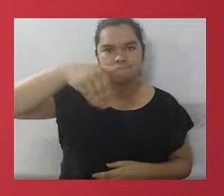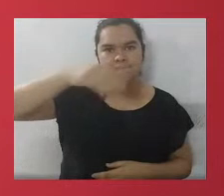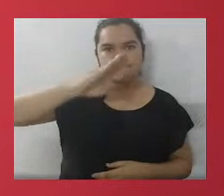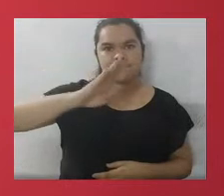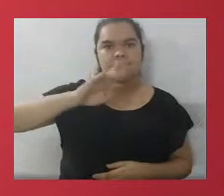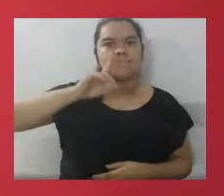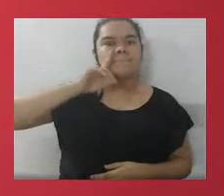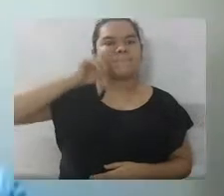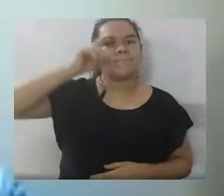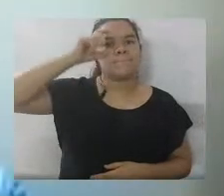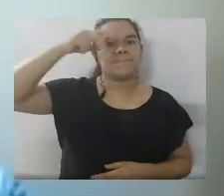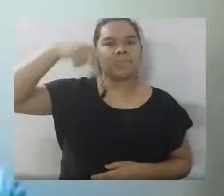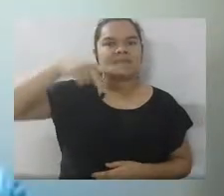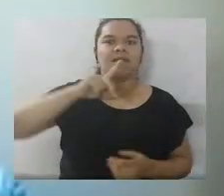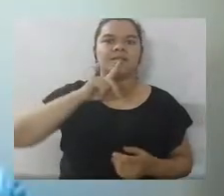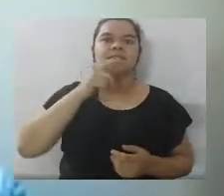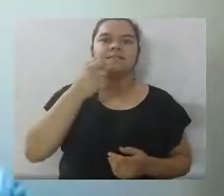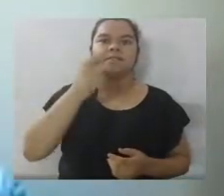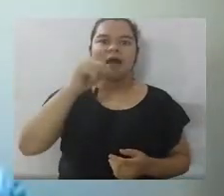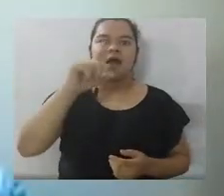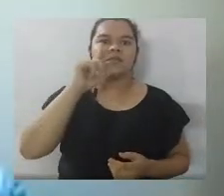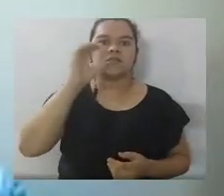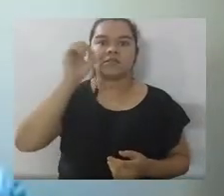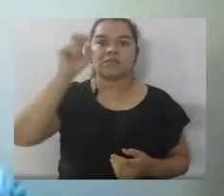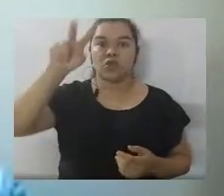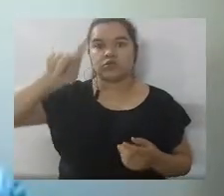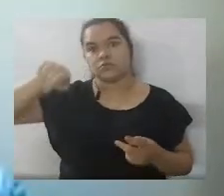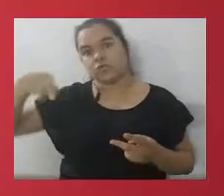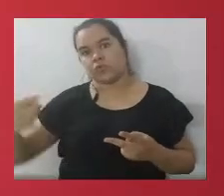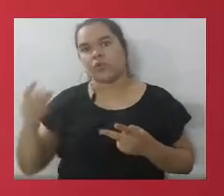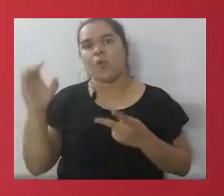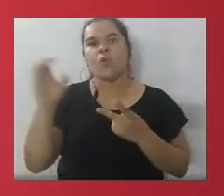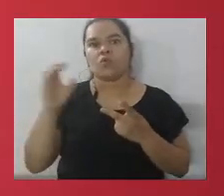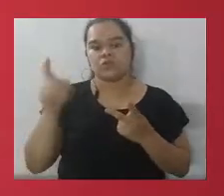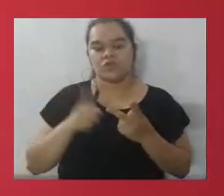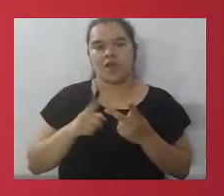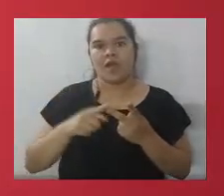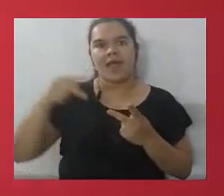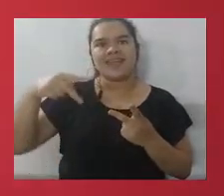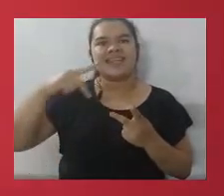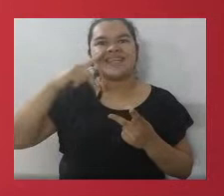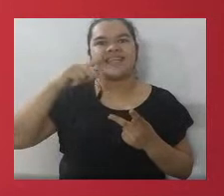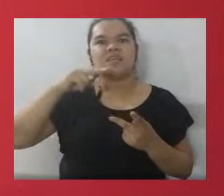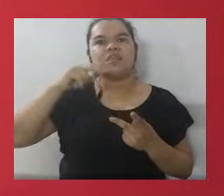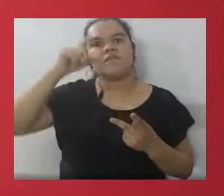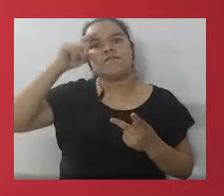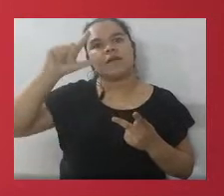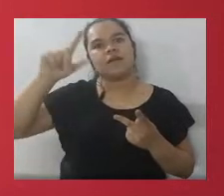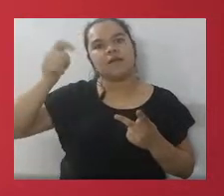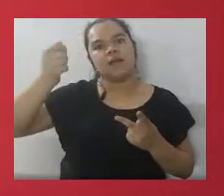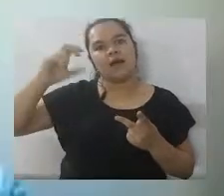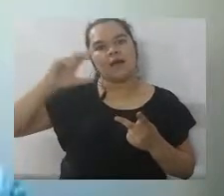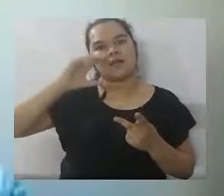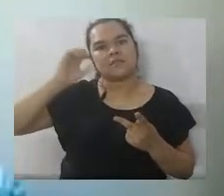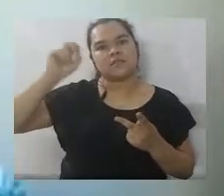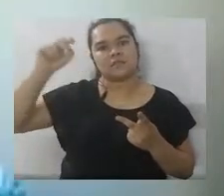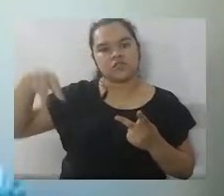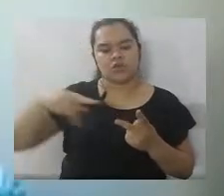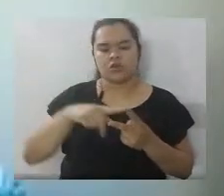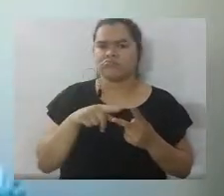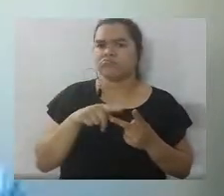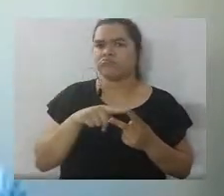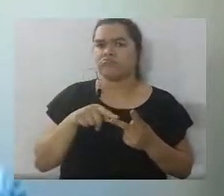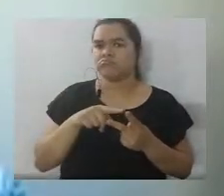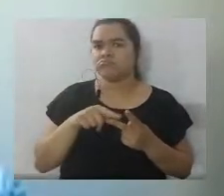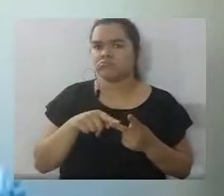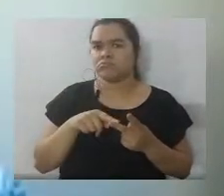Bueno, si querés contar algo más o repetir, ya lo dijimos. No. ¿Cómo bueno, no? ¿Cómo no? Gracias. En